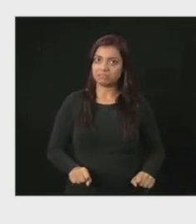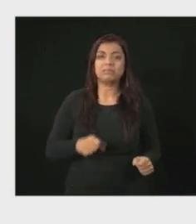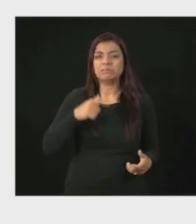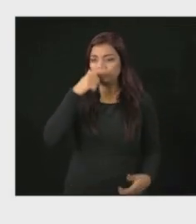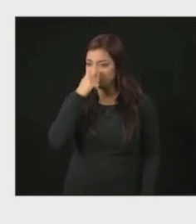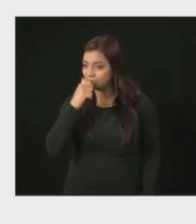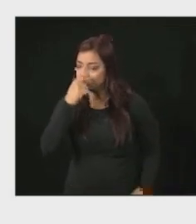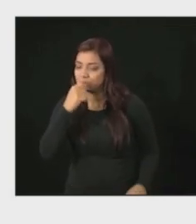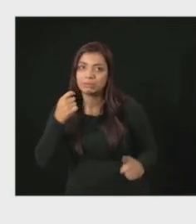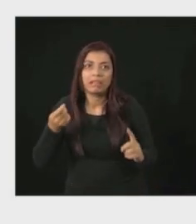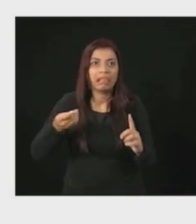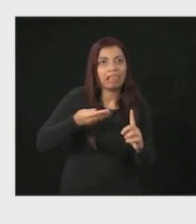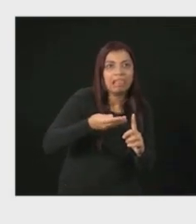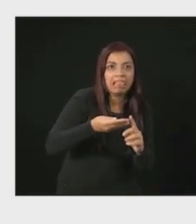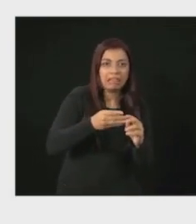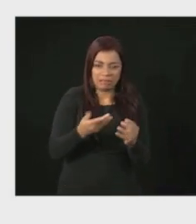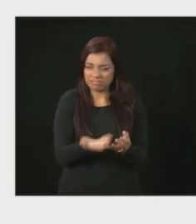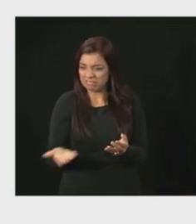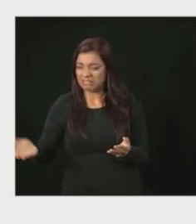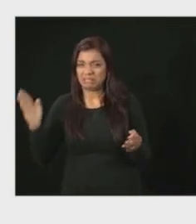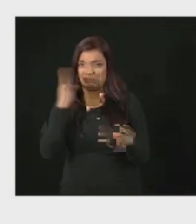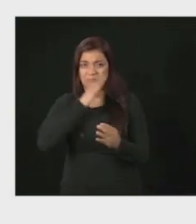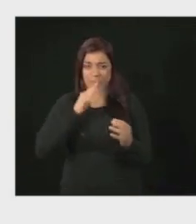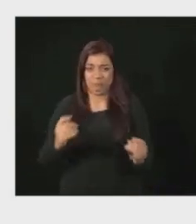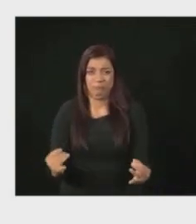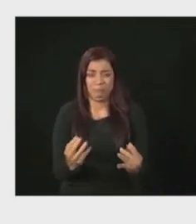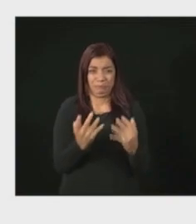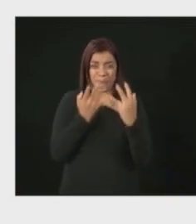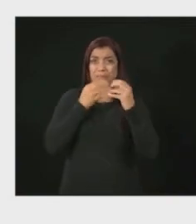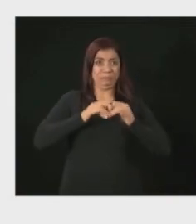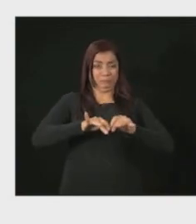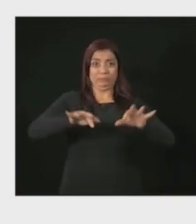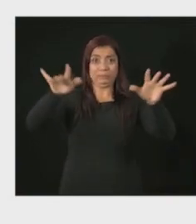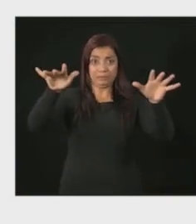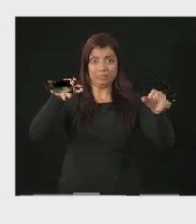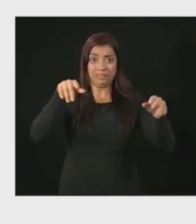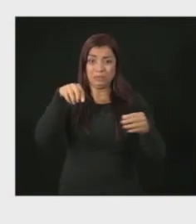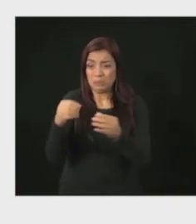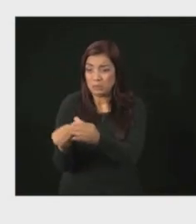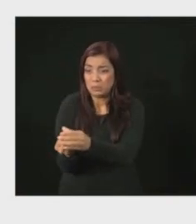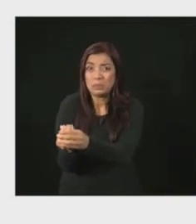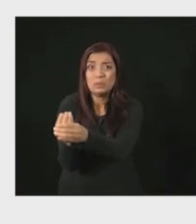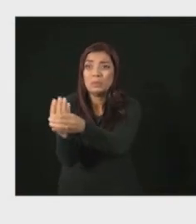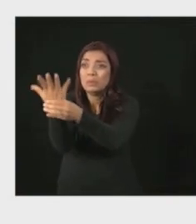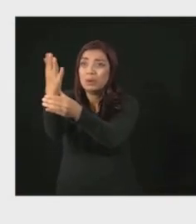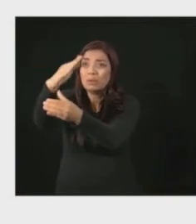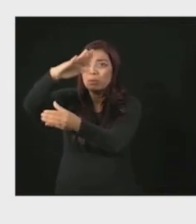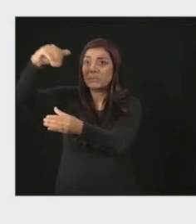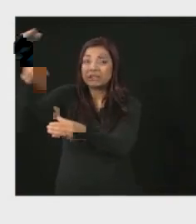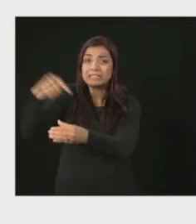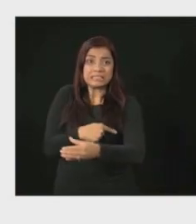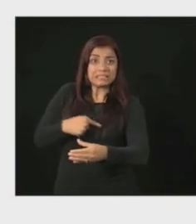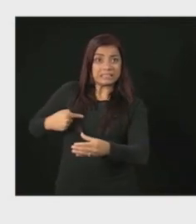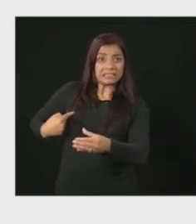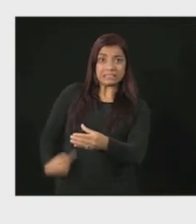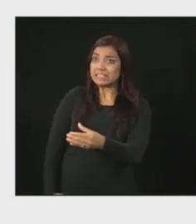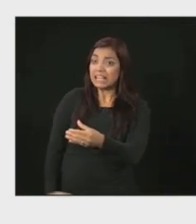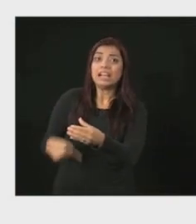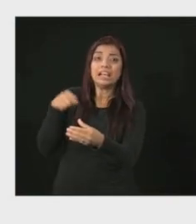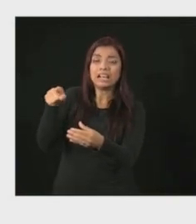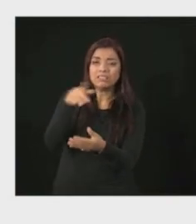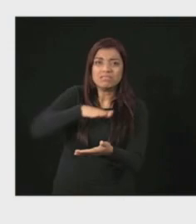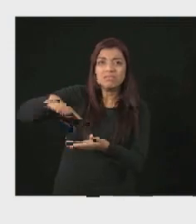poco más. No podemos, o sea, tenemos que ver cómo ir pagando la luz, cómo pagar el agua, cómo pagar